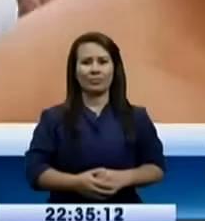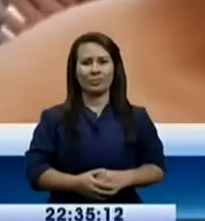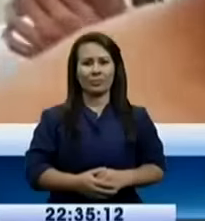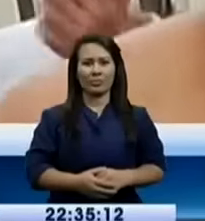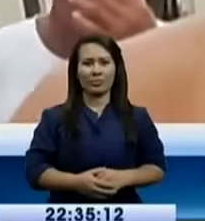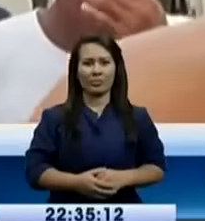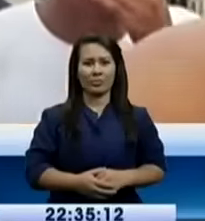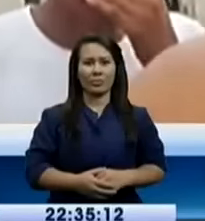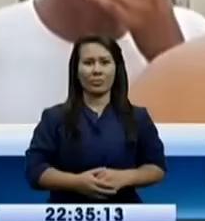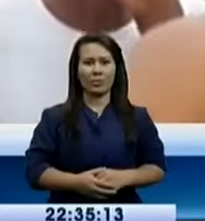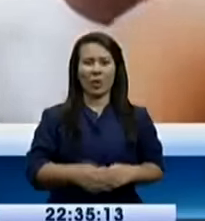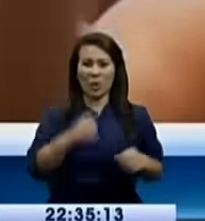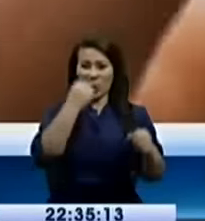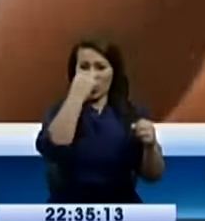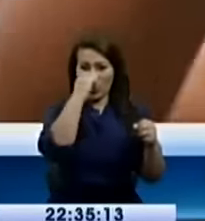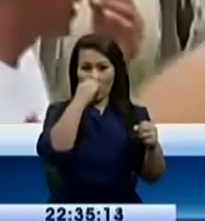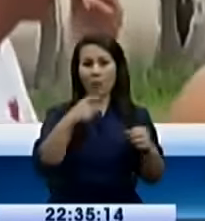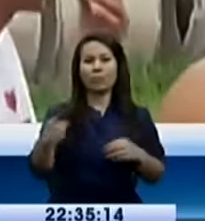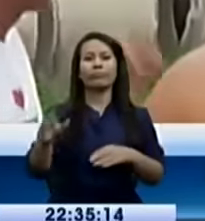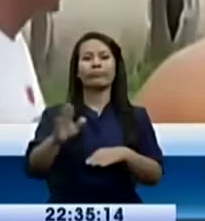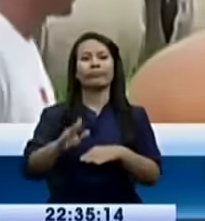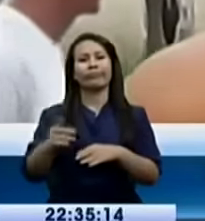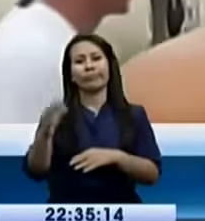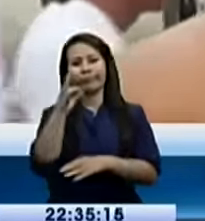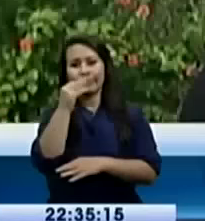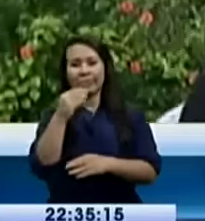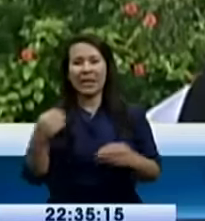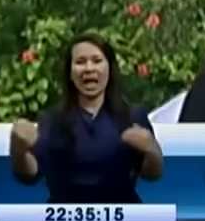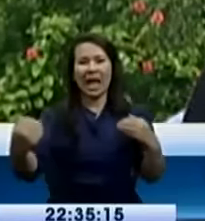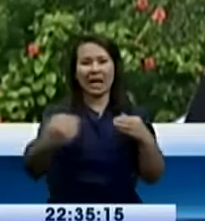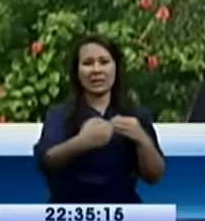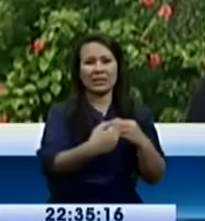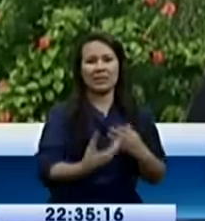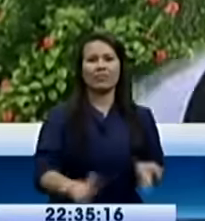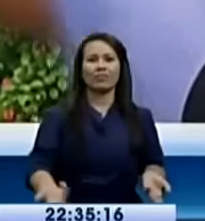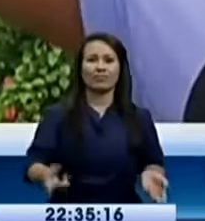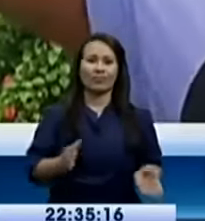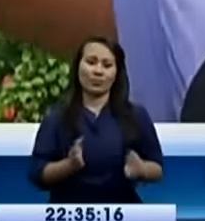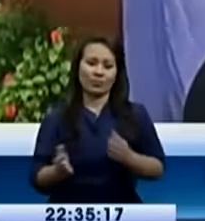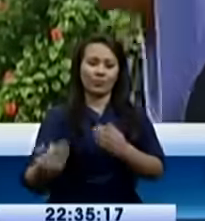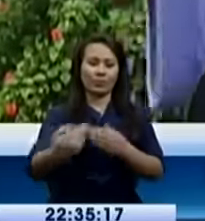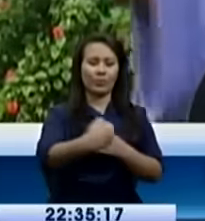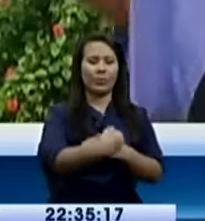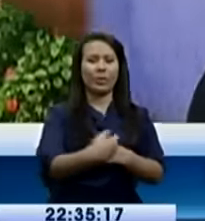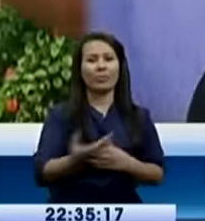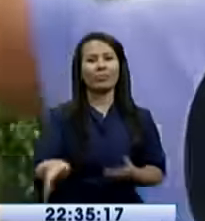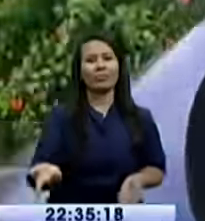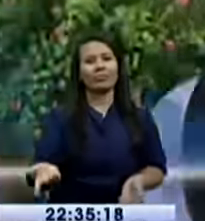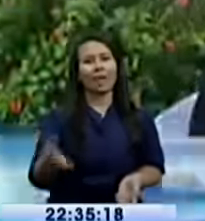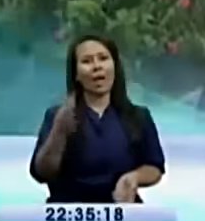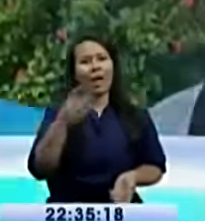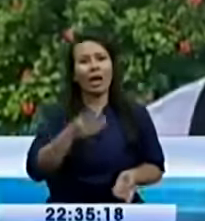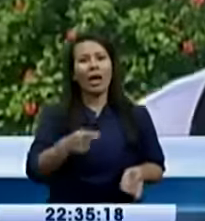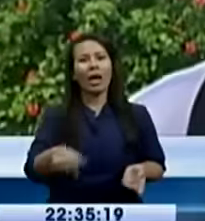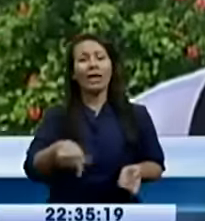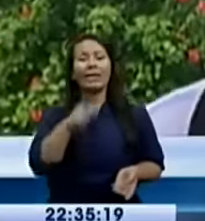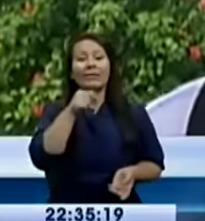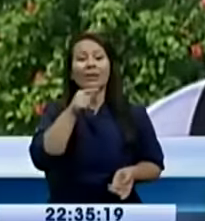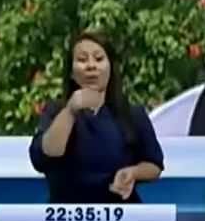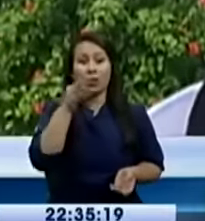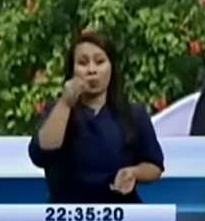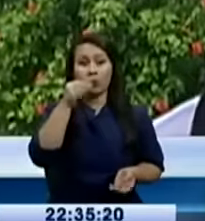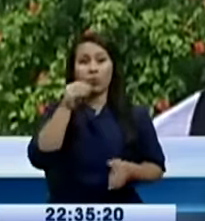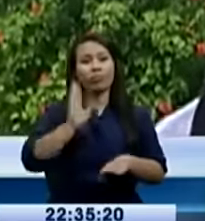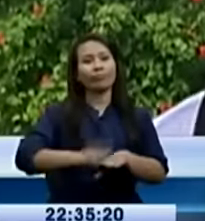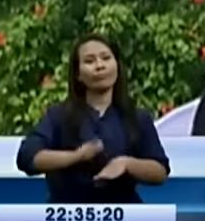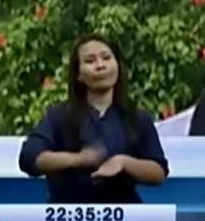Impactando el auto rojo, impactando la comisión de tránsito, y ocasionó el accidente. Se botan una virada sabiendo que esto es una vía, una carretera, donde los carros pasan